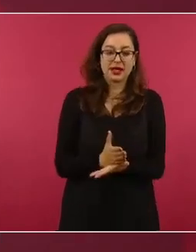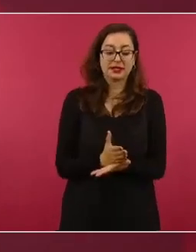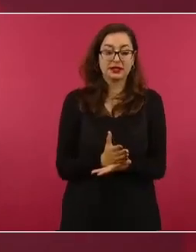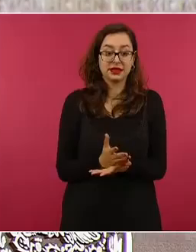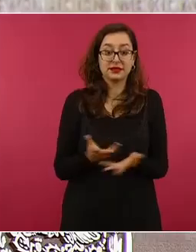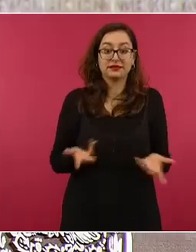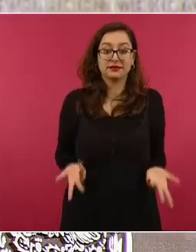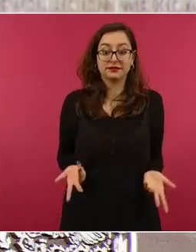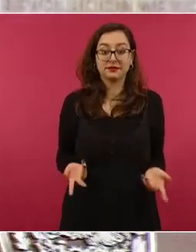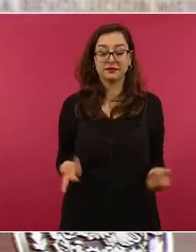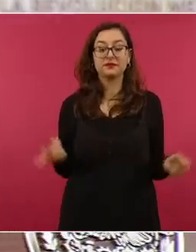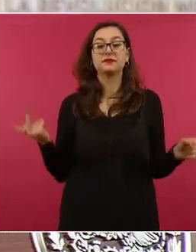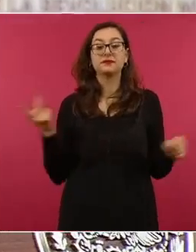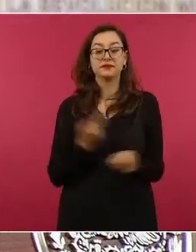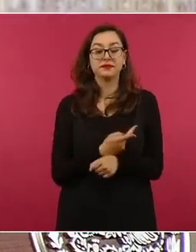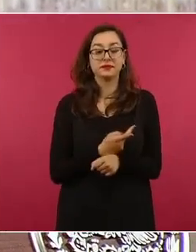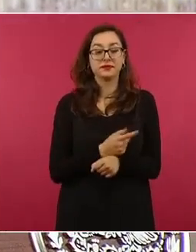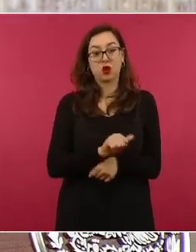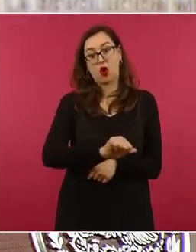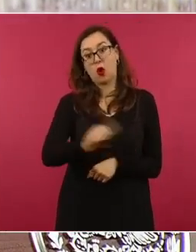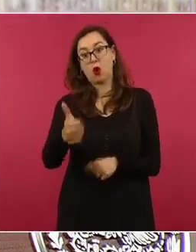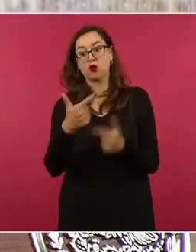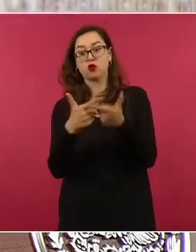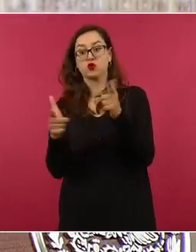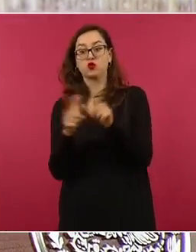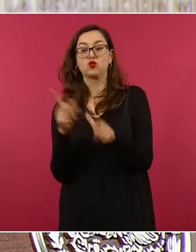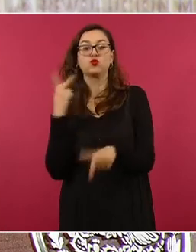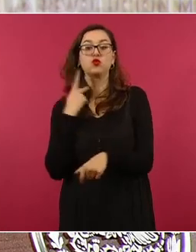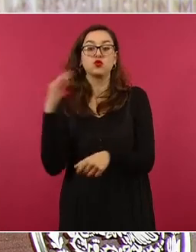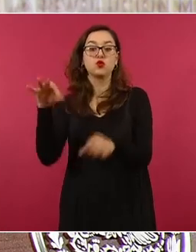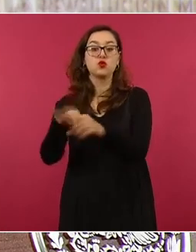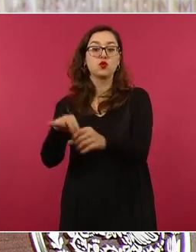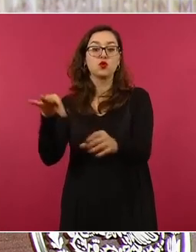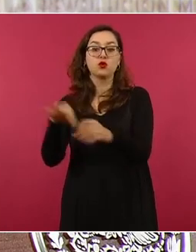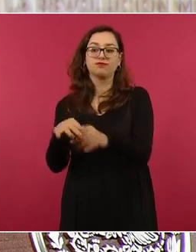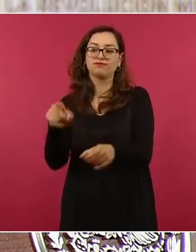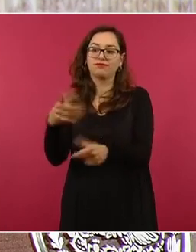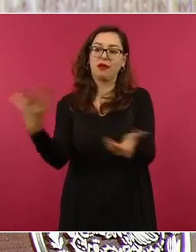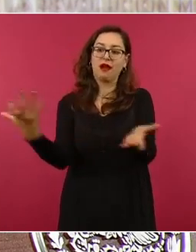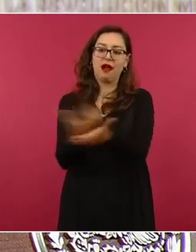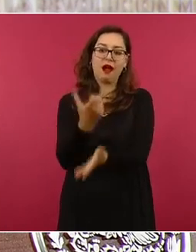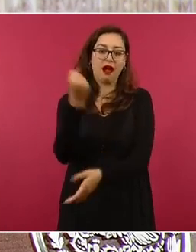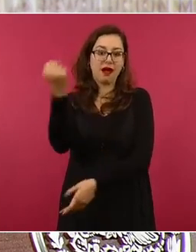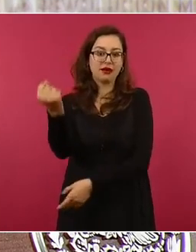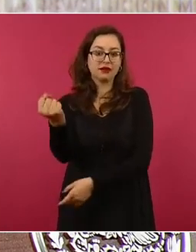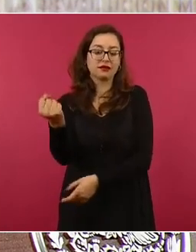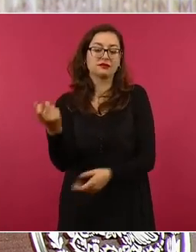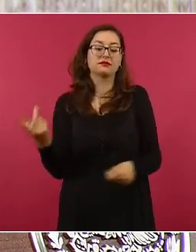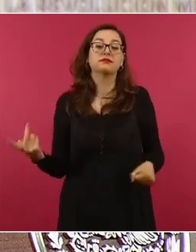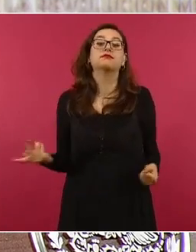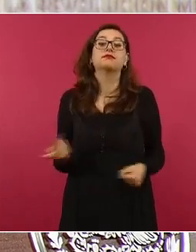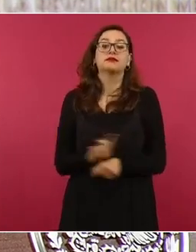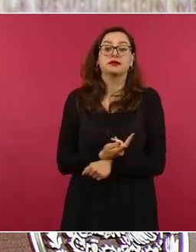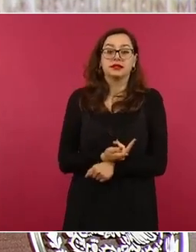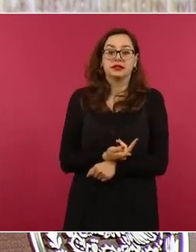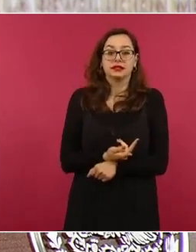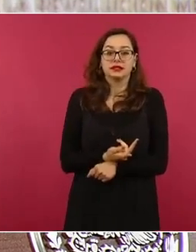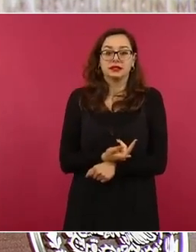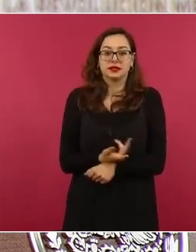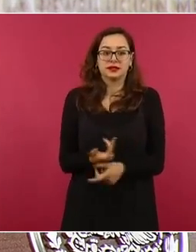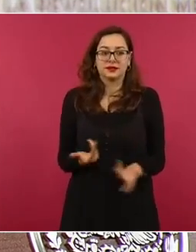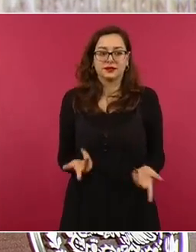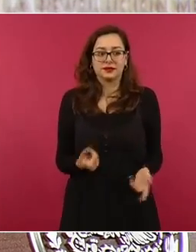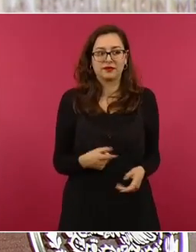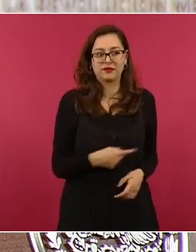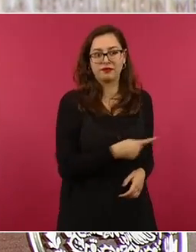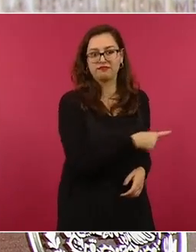Entonces empiezan, porque qué casualidad que ahora que va a